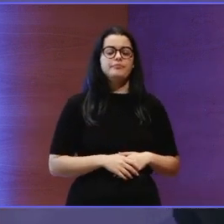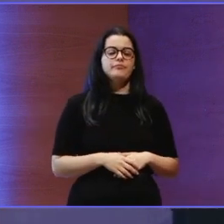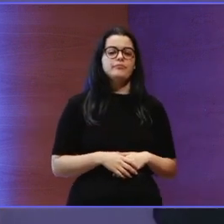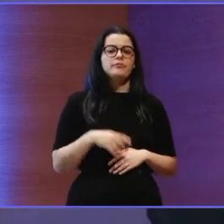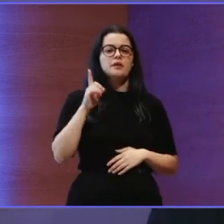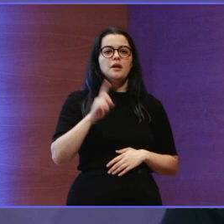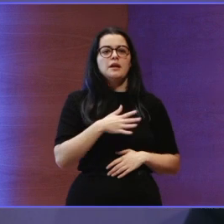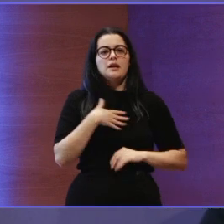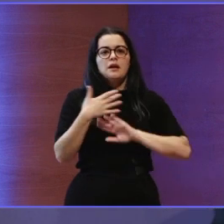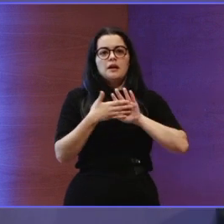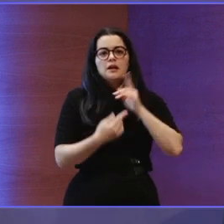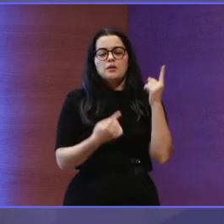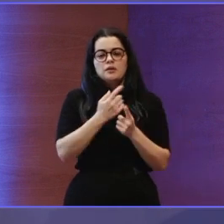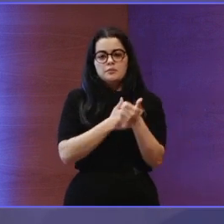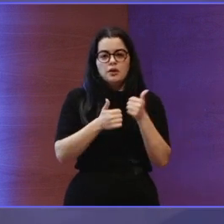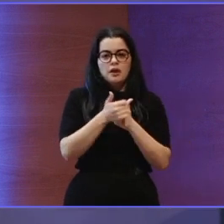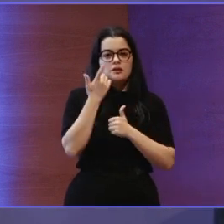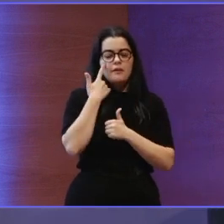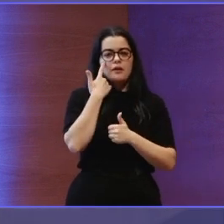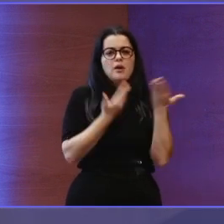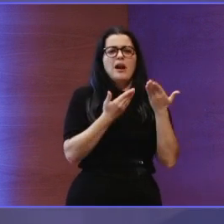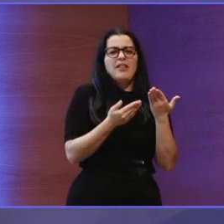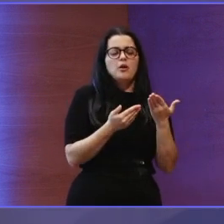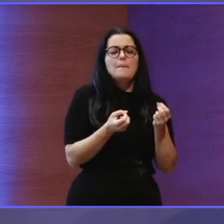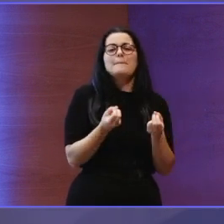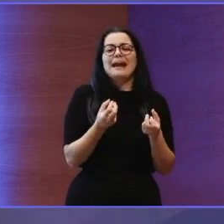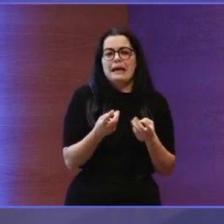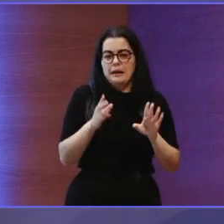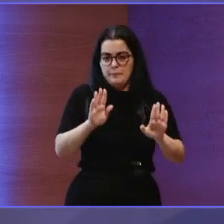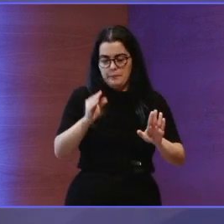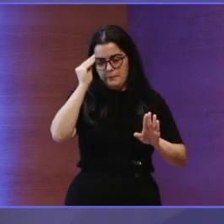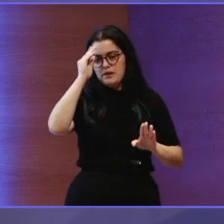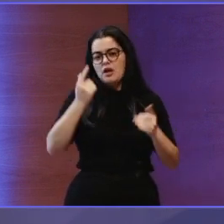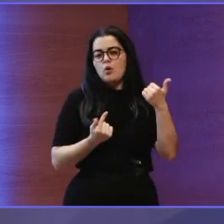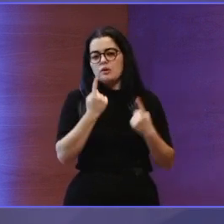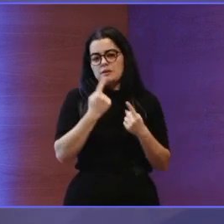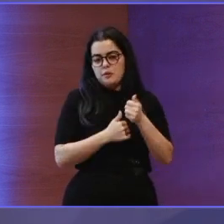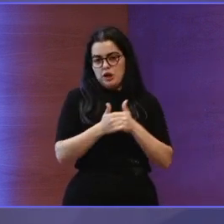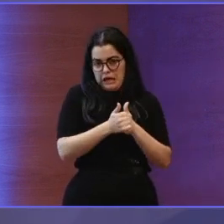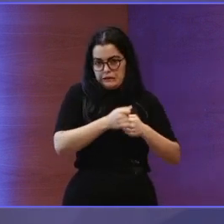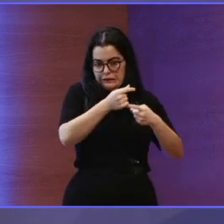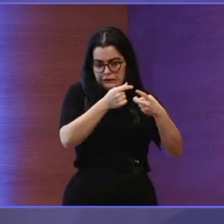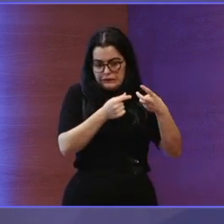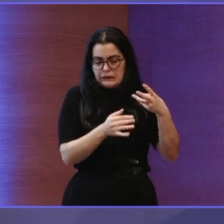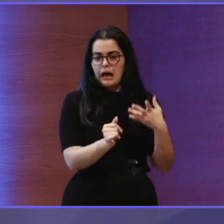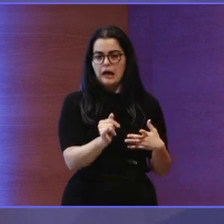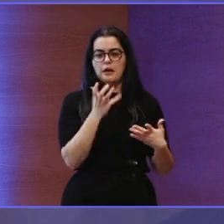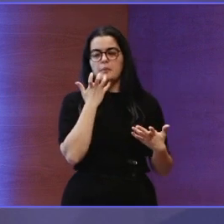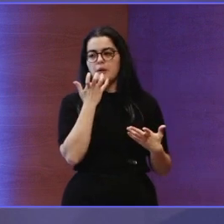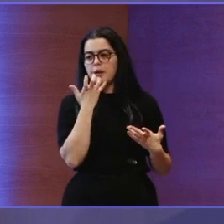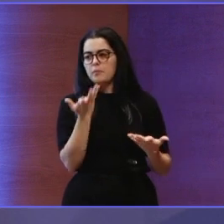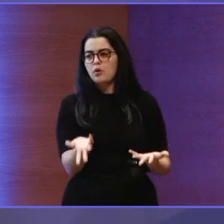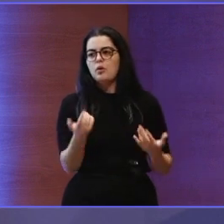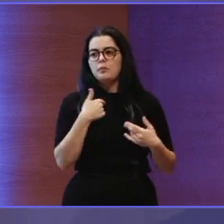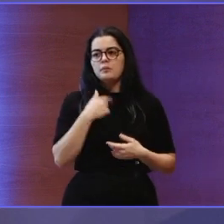algunas prioridades para qué tiene que servir la evaluación Bueno yo yo sí plantearía algunas prioridades que yo creo que tenemos poco